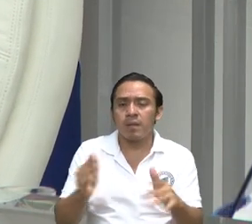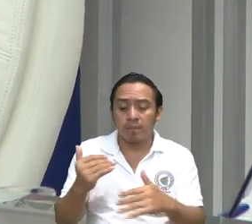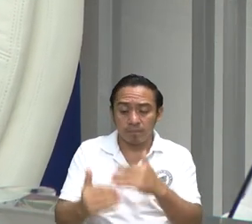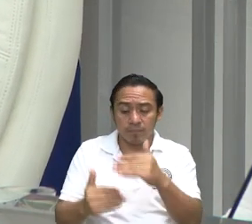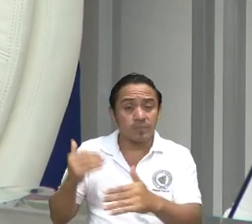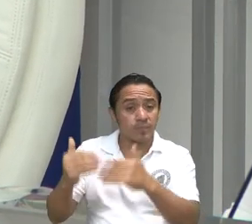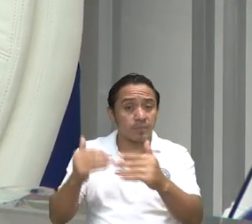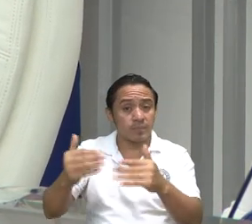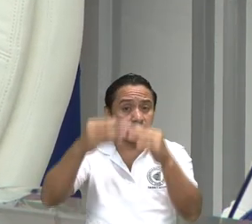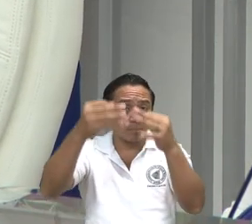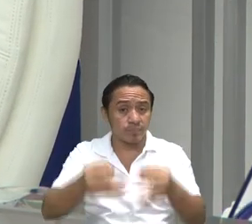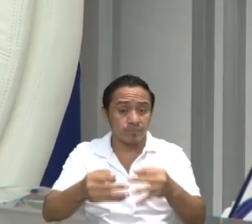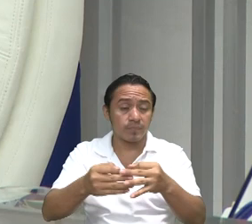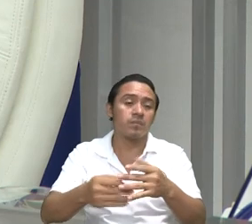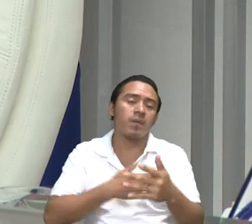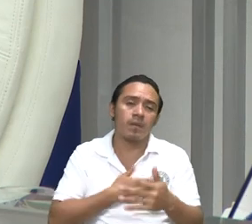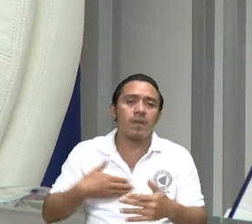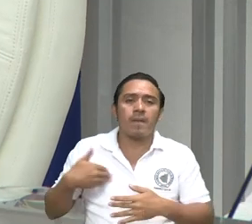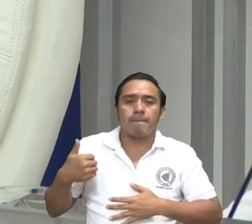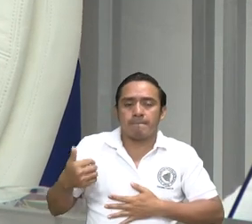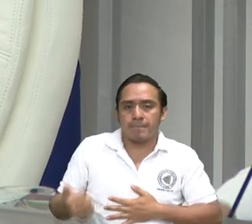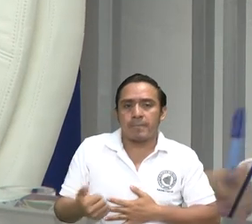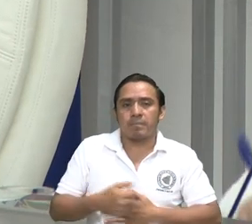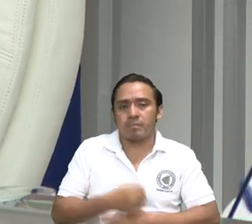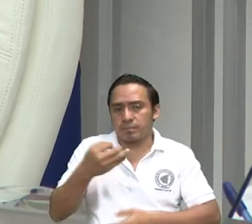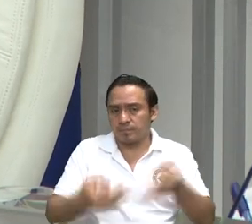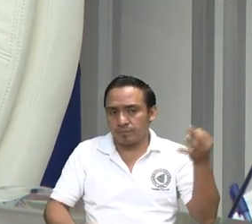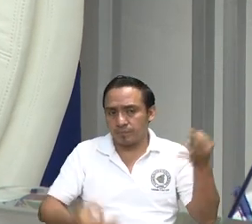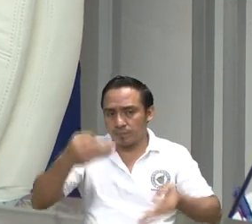avanzar hacia un mundo más justo.